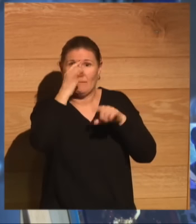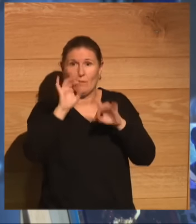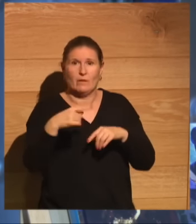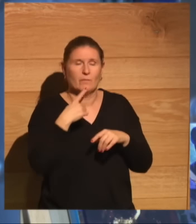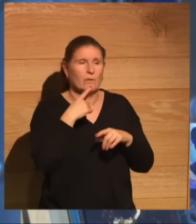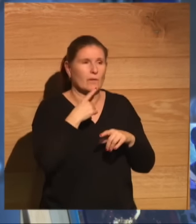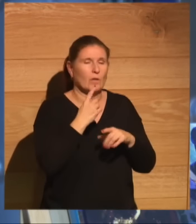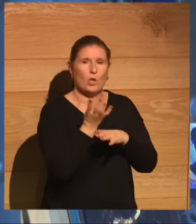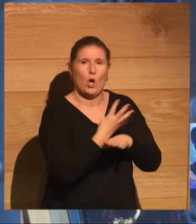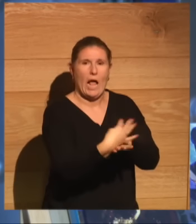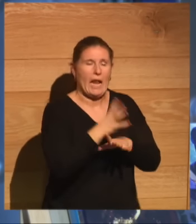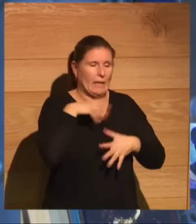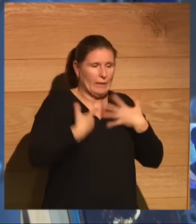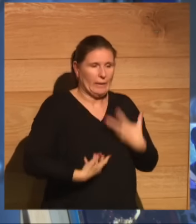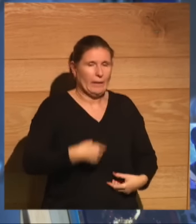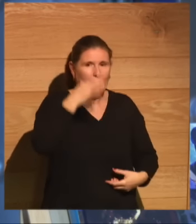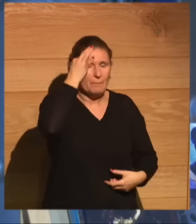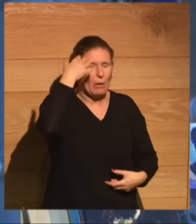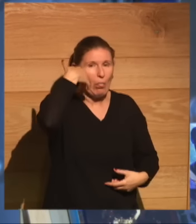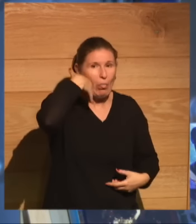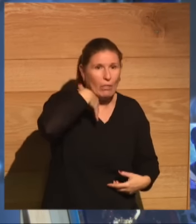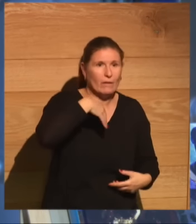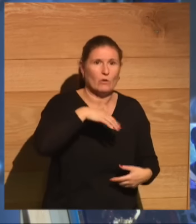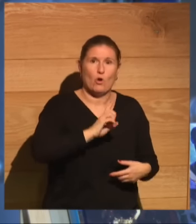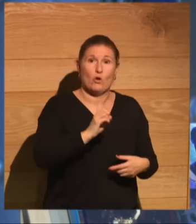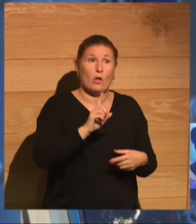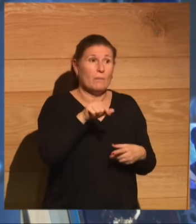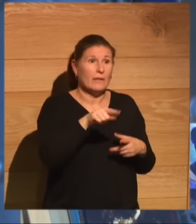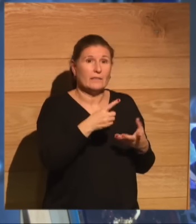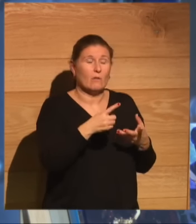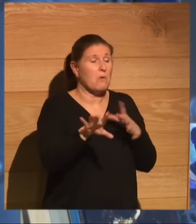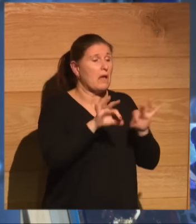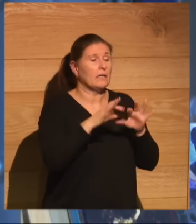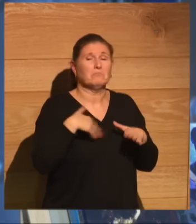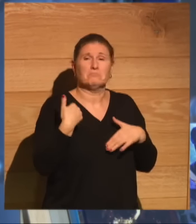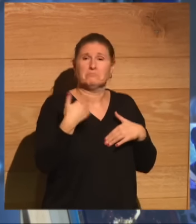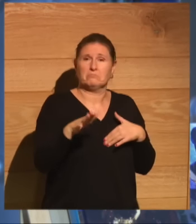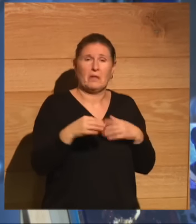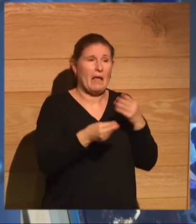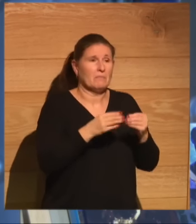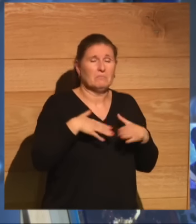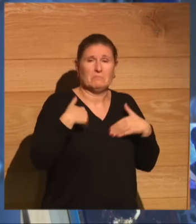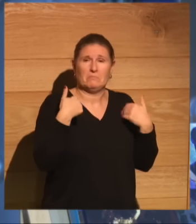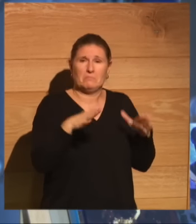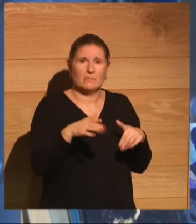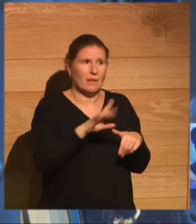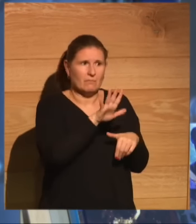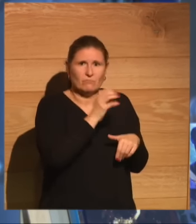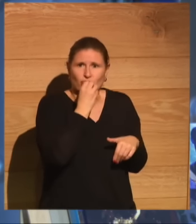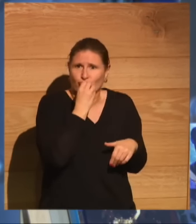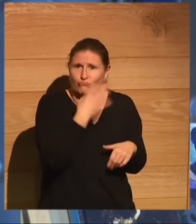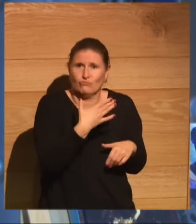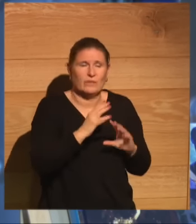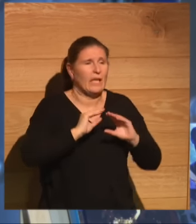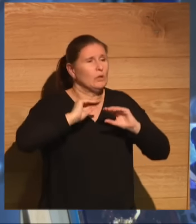con algas por todas partes y con el pelo chorreando. Pero a mí esa arbitrariedad me parece maravillosa. Simplemente él genera su